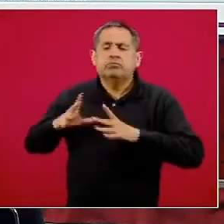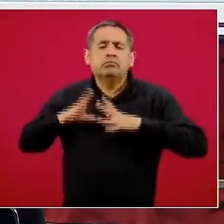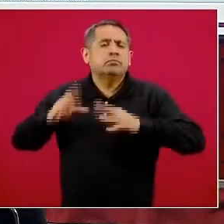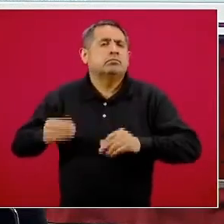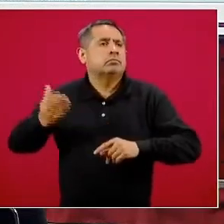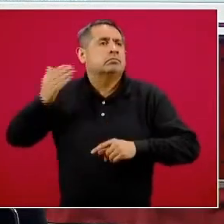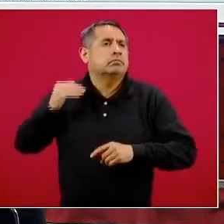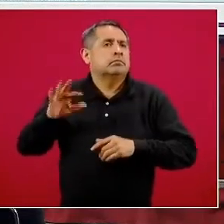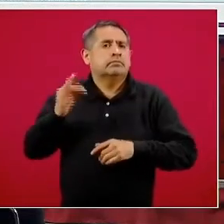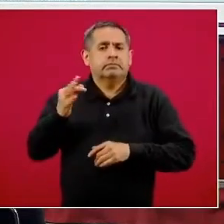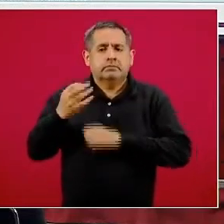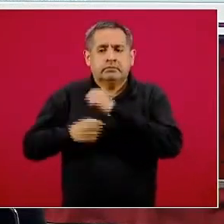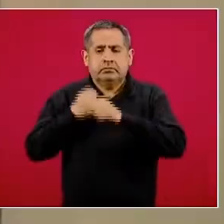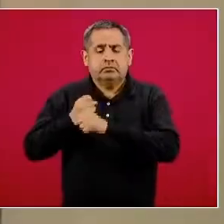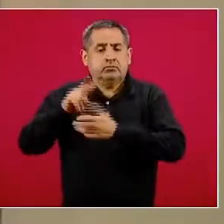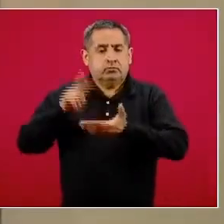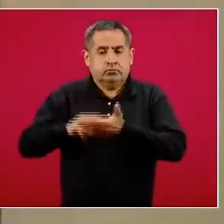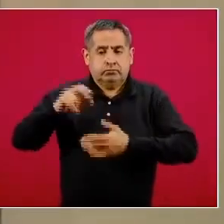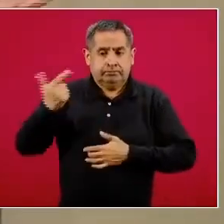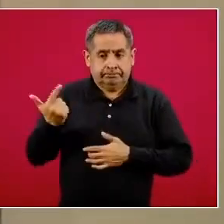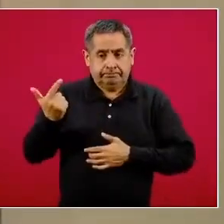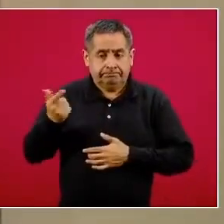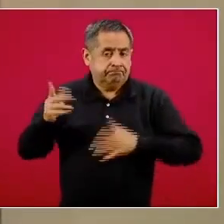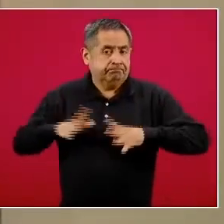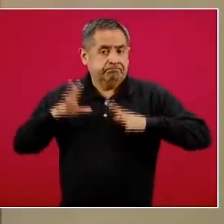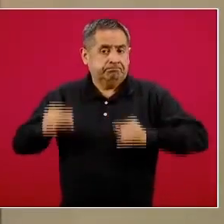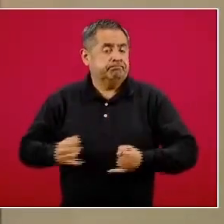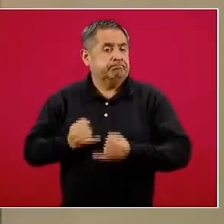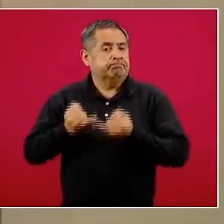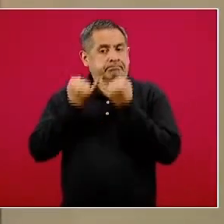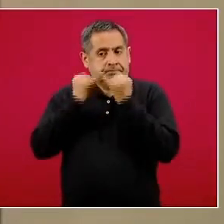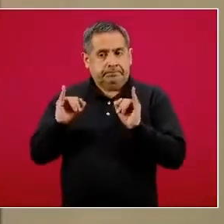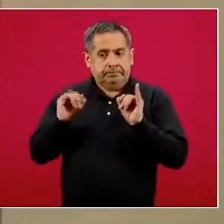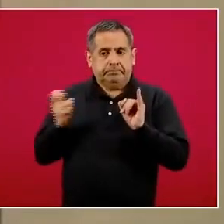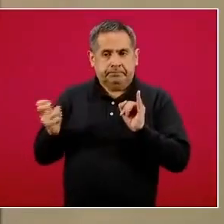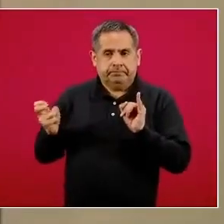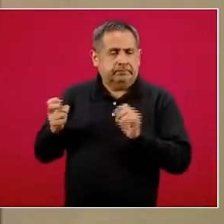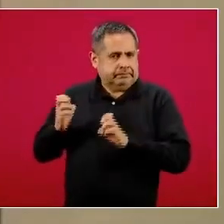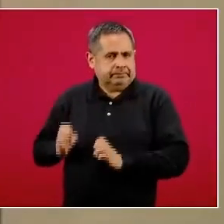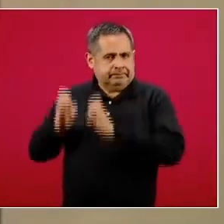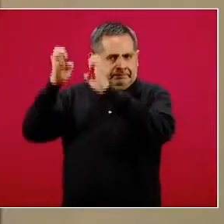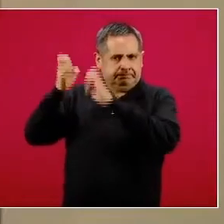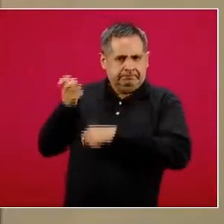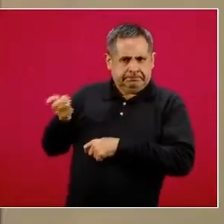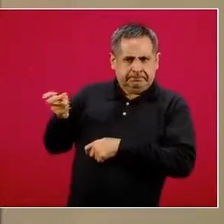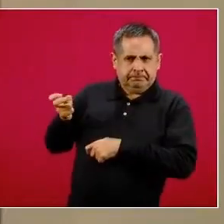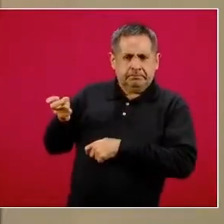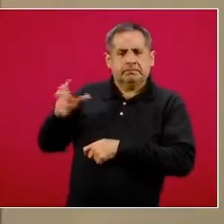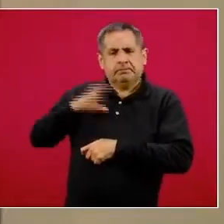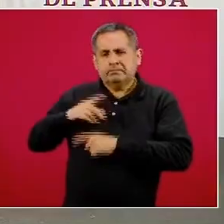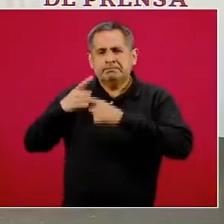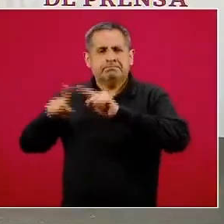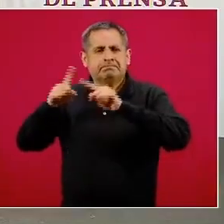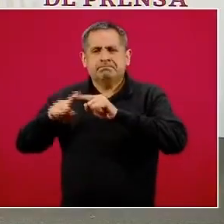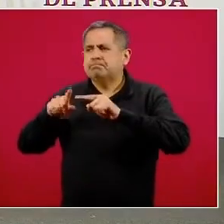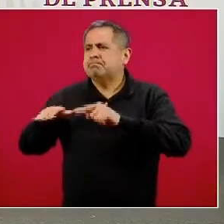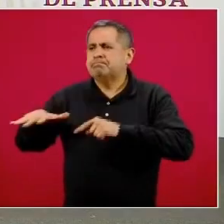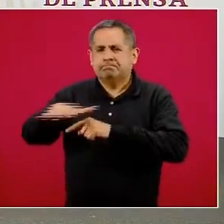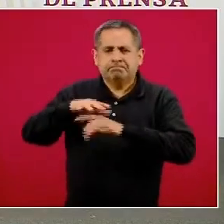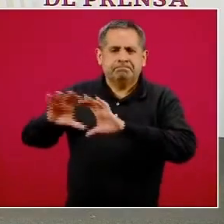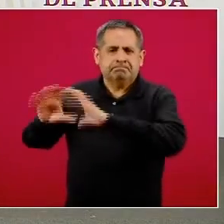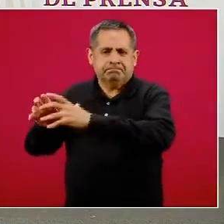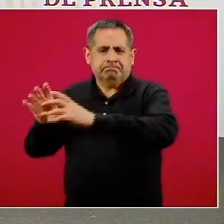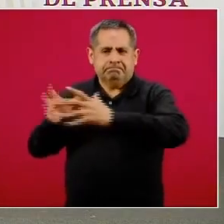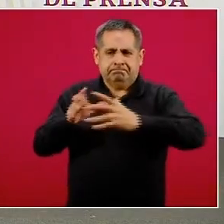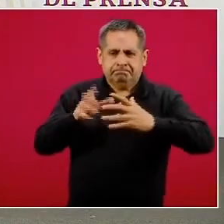inaugurada en febrero del 2007, como les digo, pues es este edificio en donde tenemos diferentes áreas que se